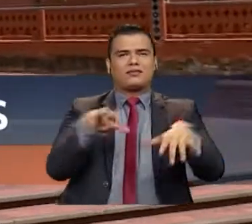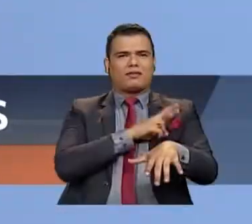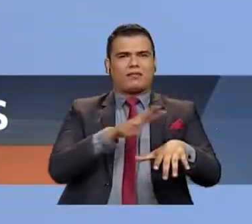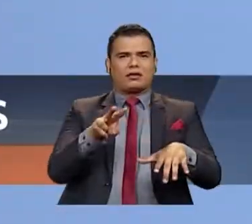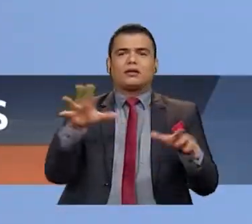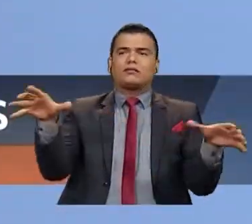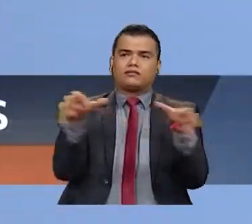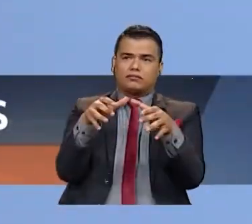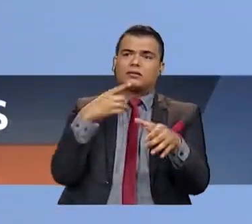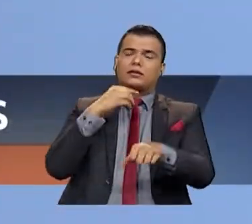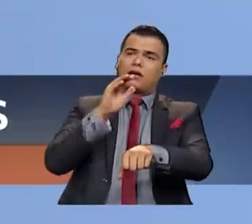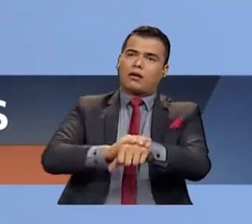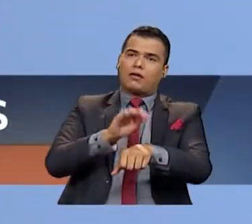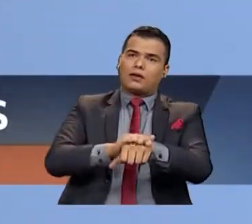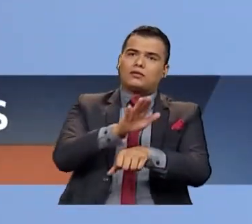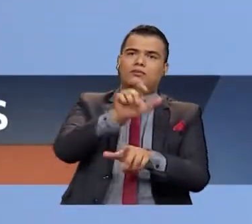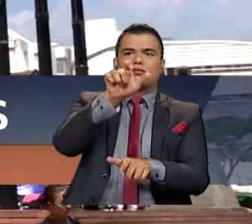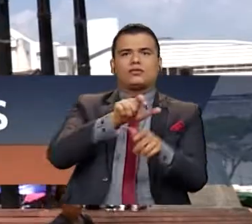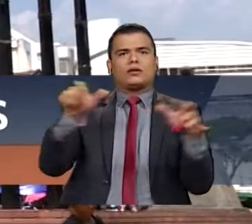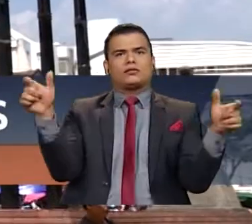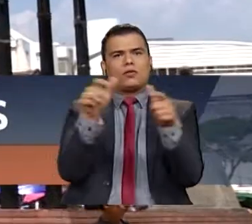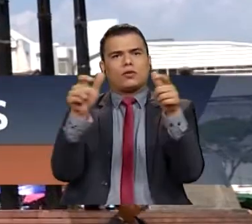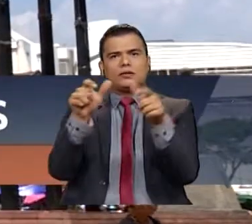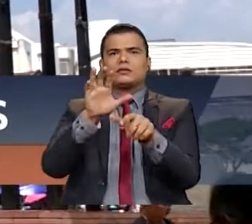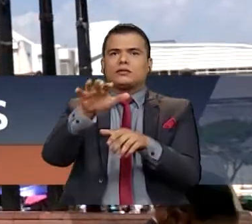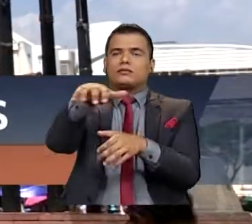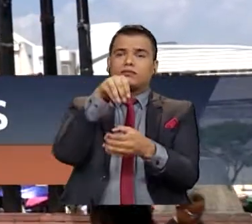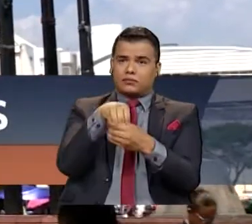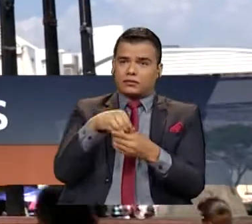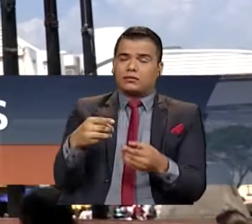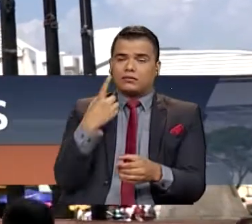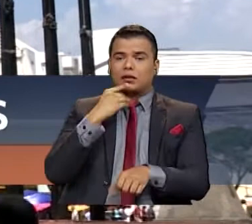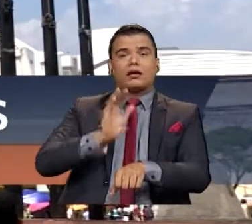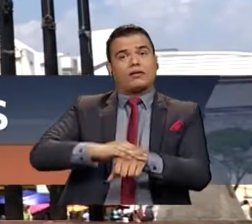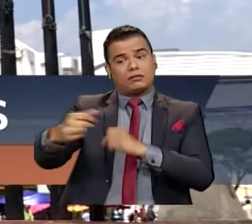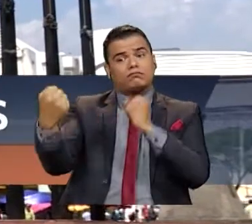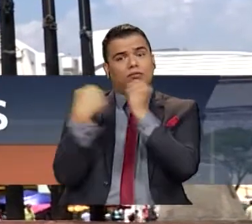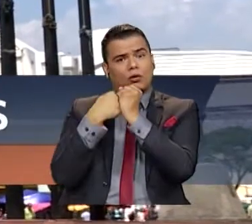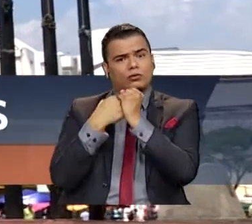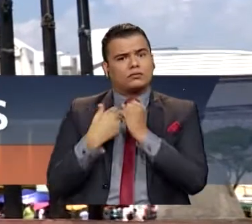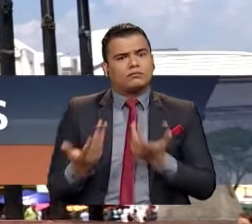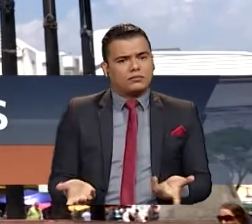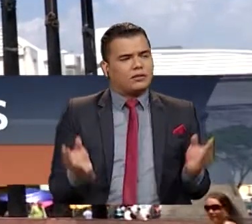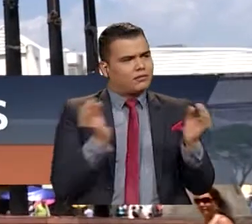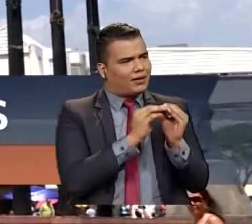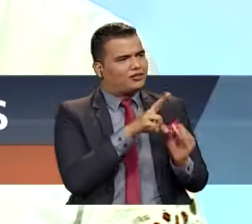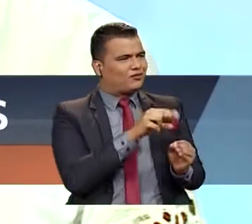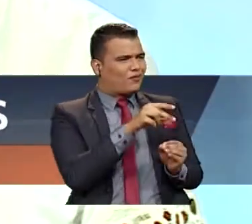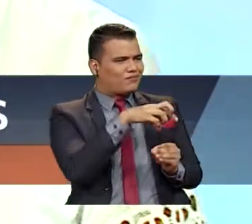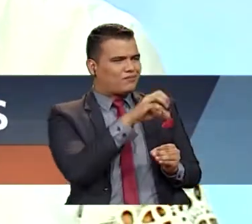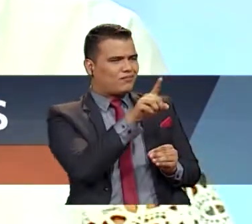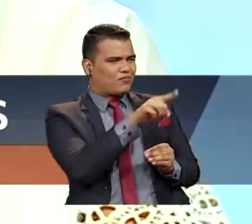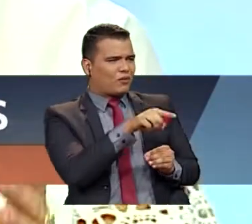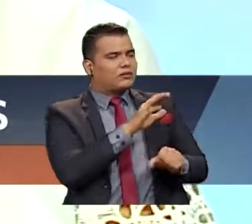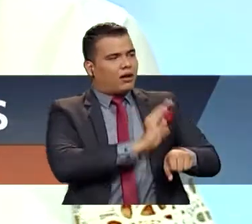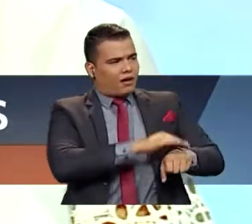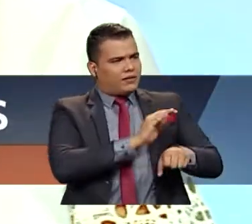lunes le vamos a solicitar a los congresistas que nos apoyen en eso. También hay noticias con el no pozo. Sí,